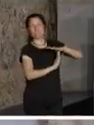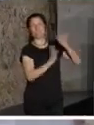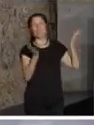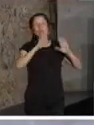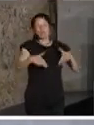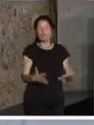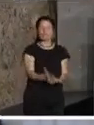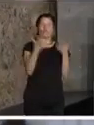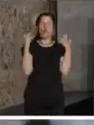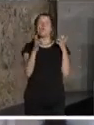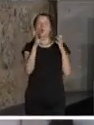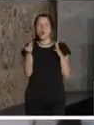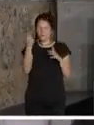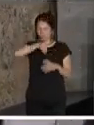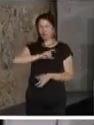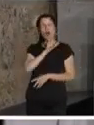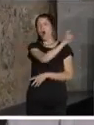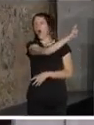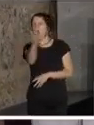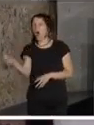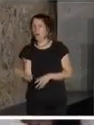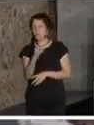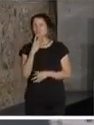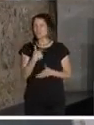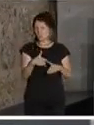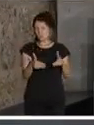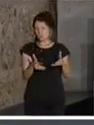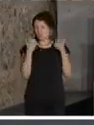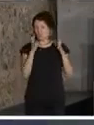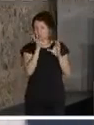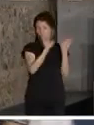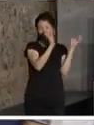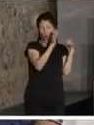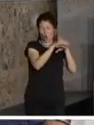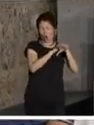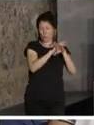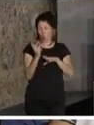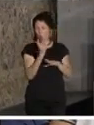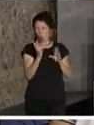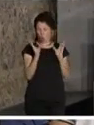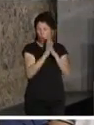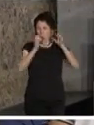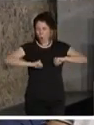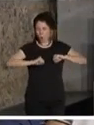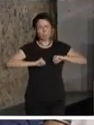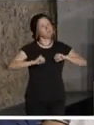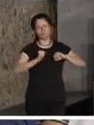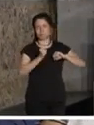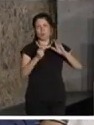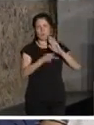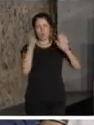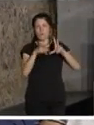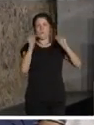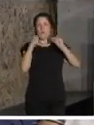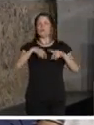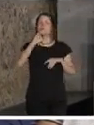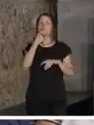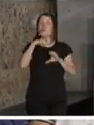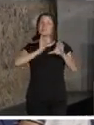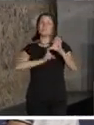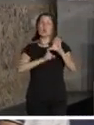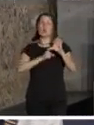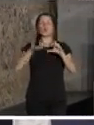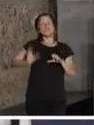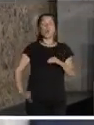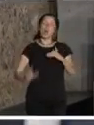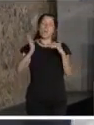lo conseguimos porque advertimos que si no se acababa el gobierno de coalición Fernández vara sale diciendo que en extremadura tiene que haber